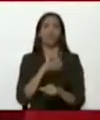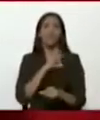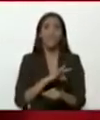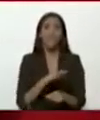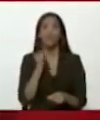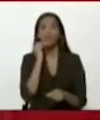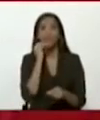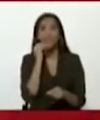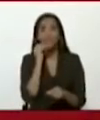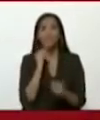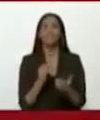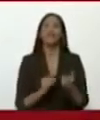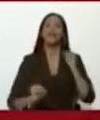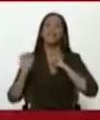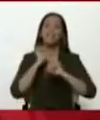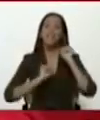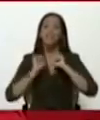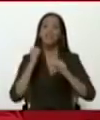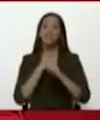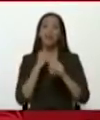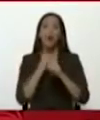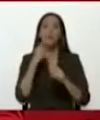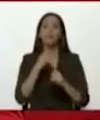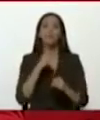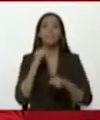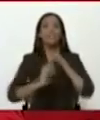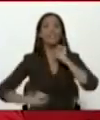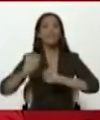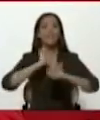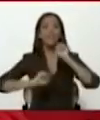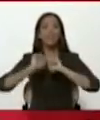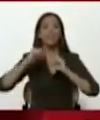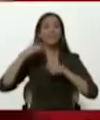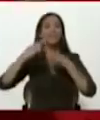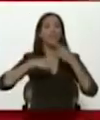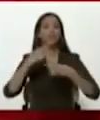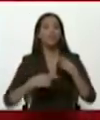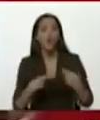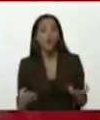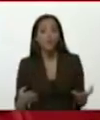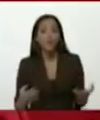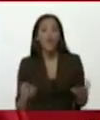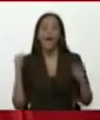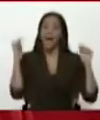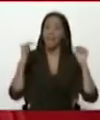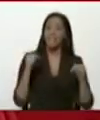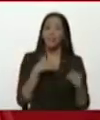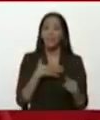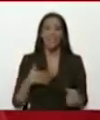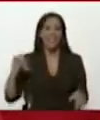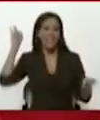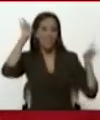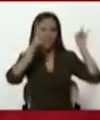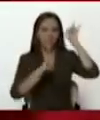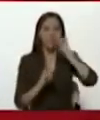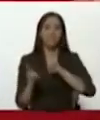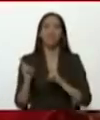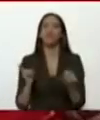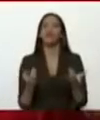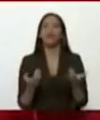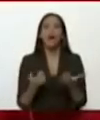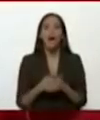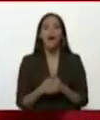que estaban desarrollando un trabajo político, que estaban defendiendo la revolución. Así como intentaron satanizar a los compañeros del Ministerio